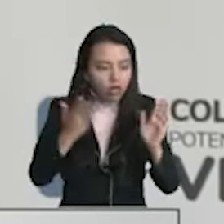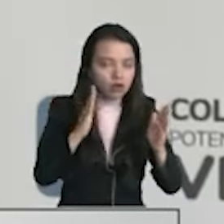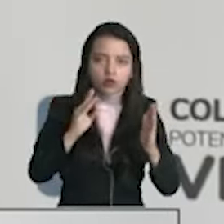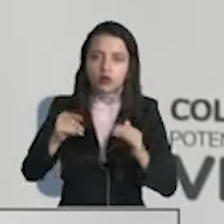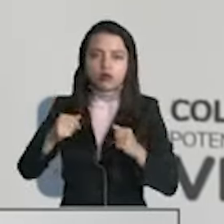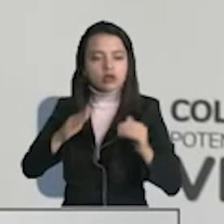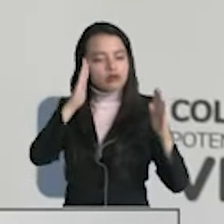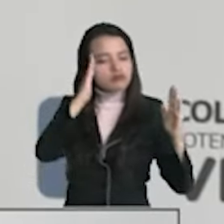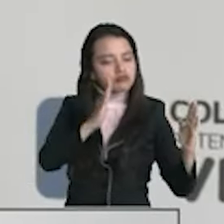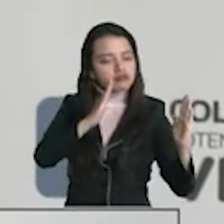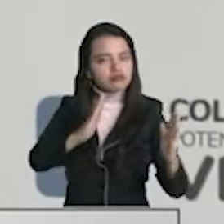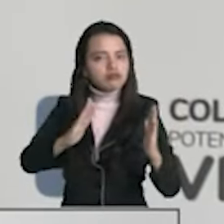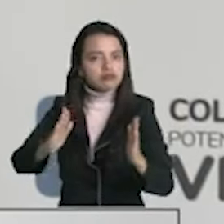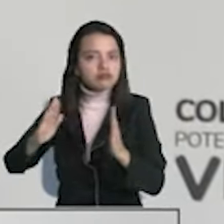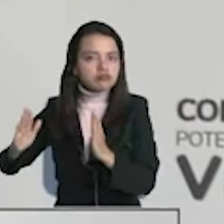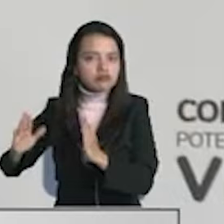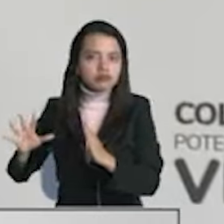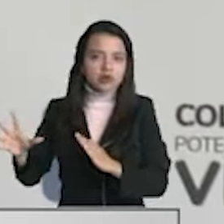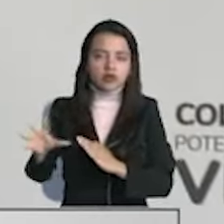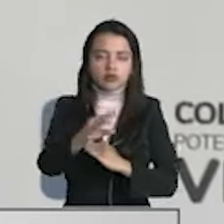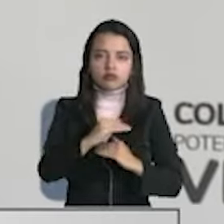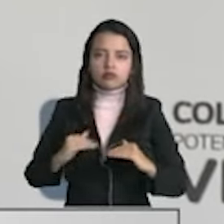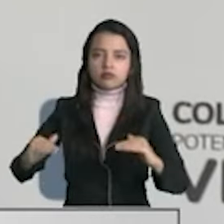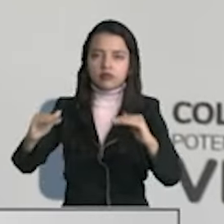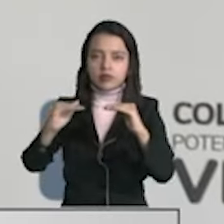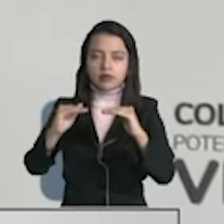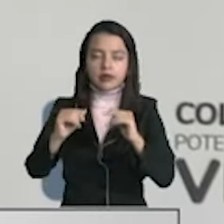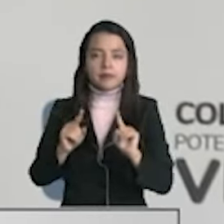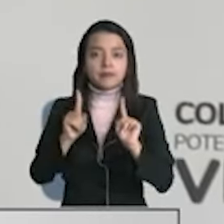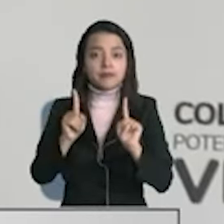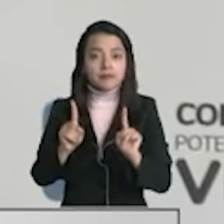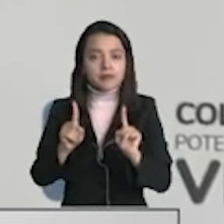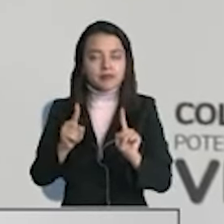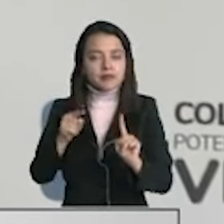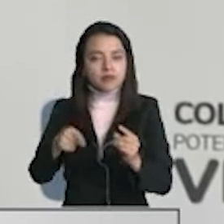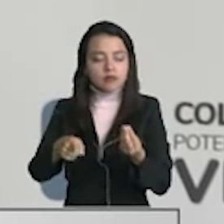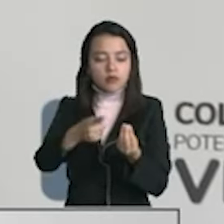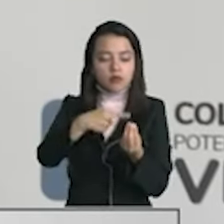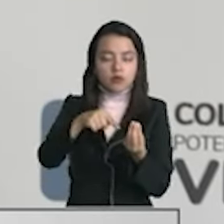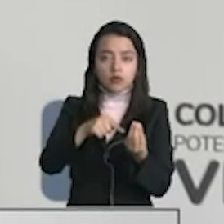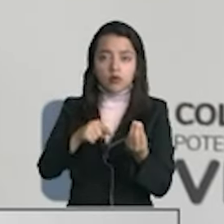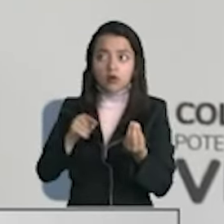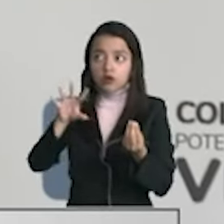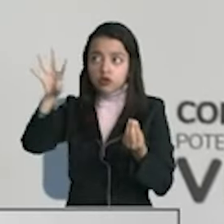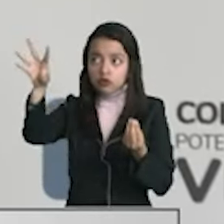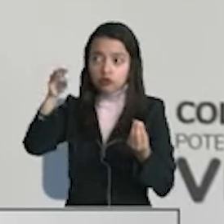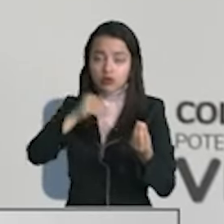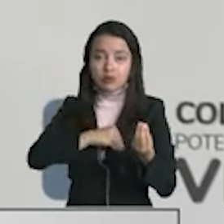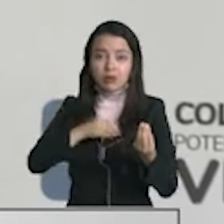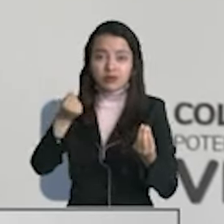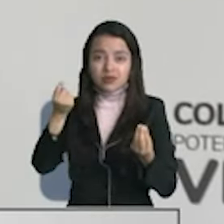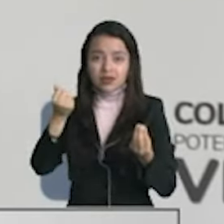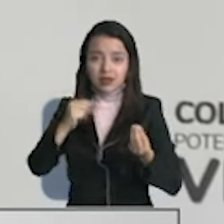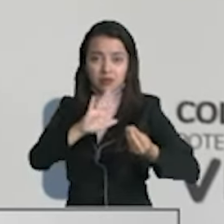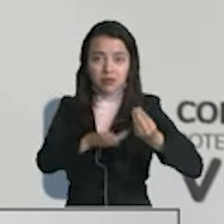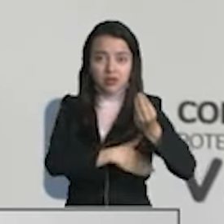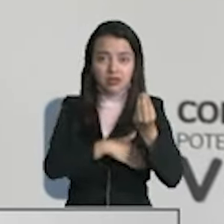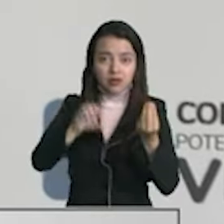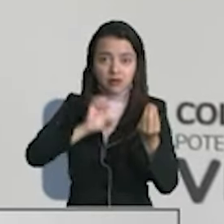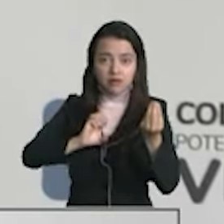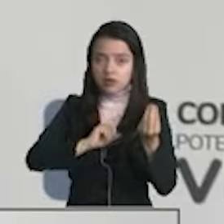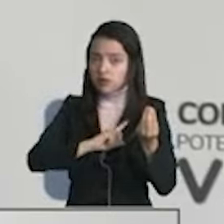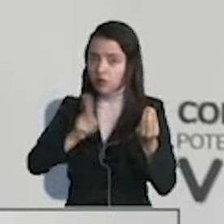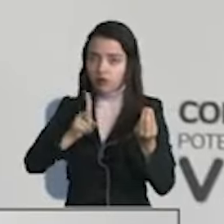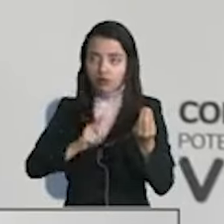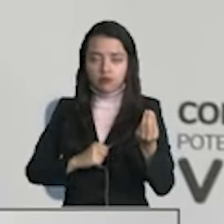de la población objeto, de manera que ni es con recursos del Ministerio de Defensa, ni